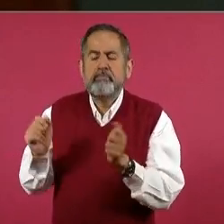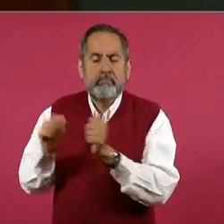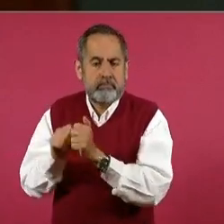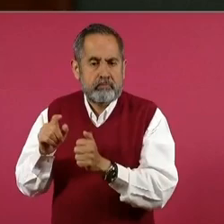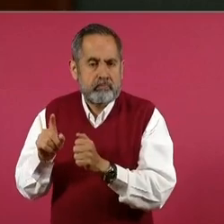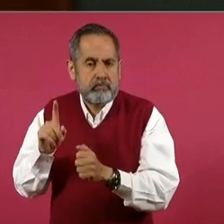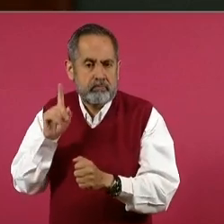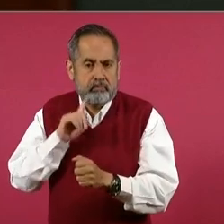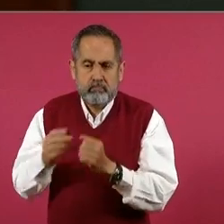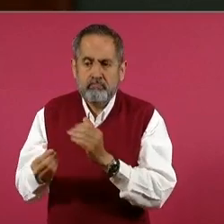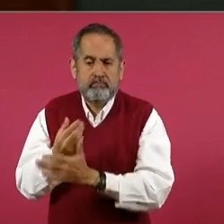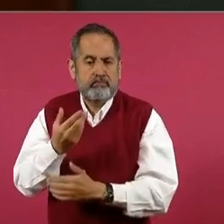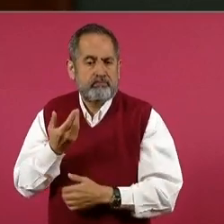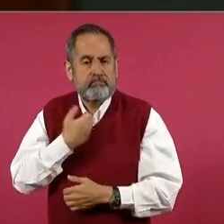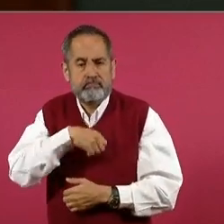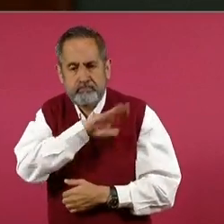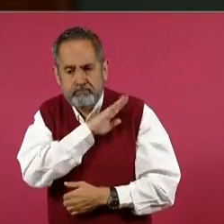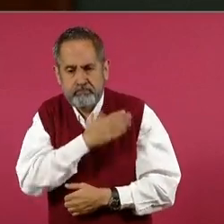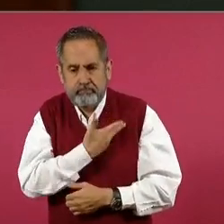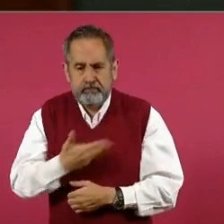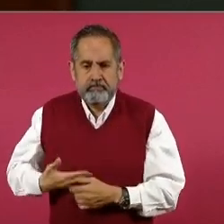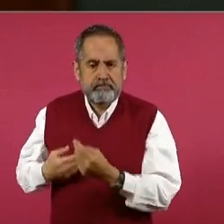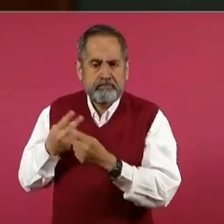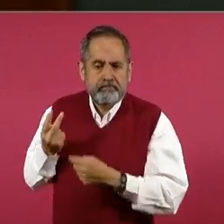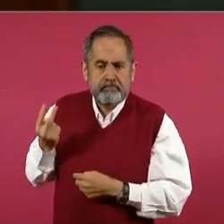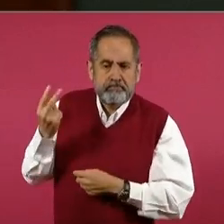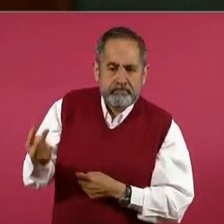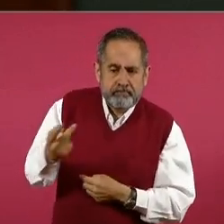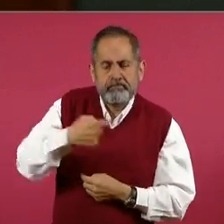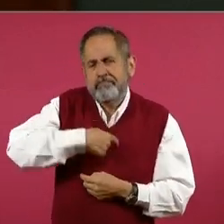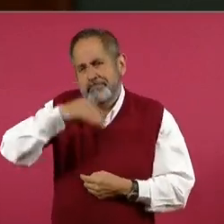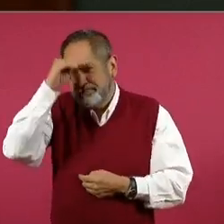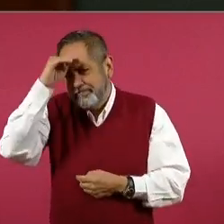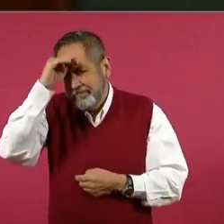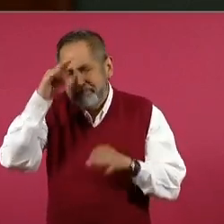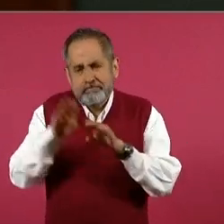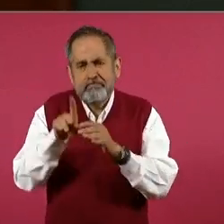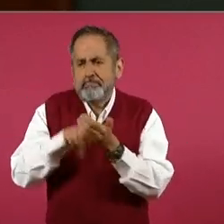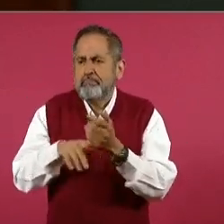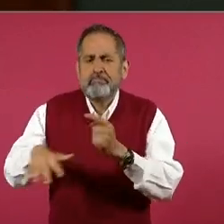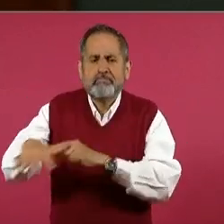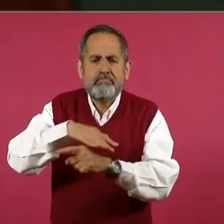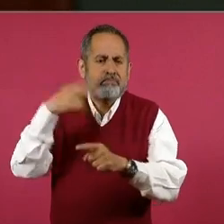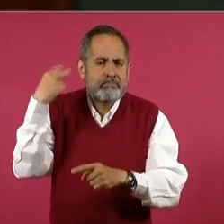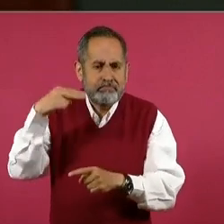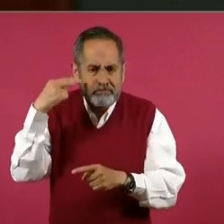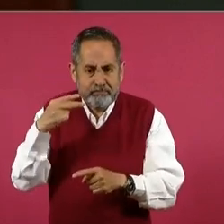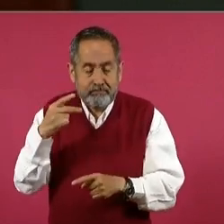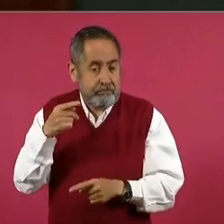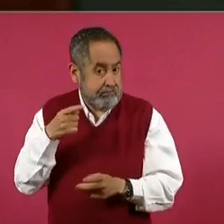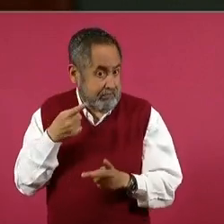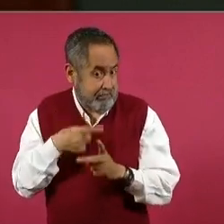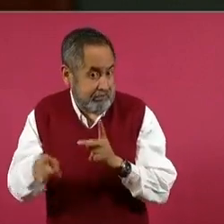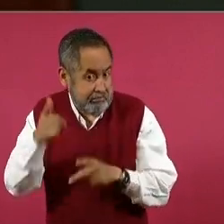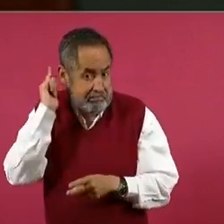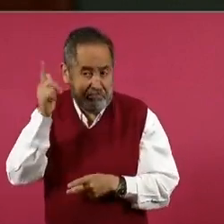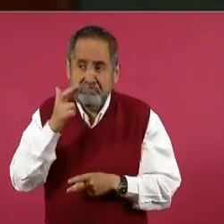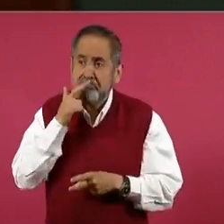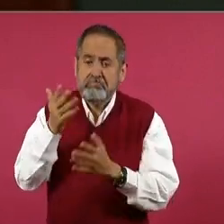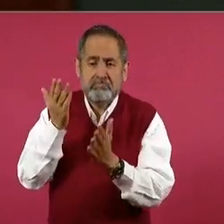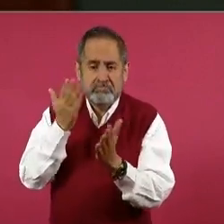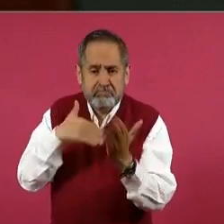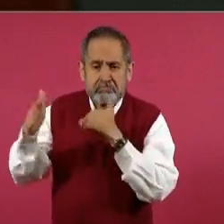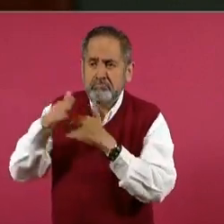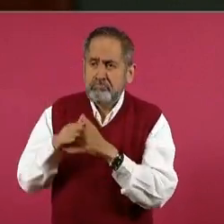con la presidenta, presidente, ¿qué representa esto para los veracruzanos? ¿Será el augurio de un